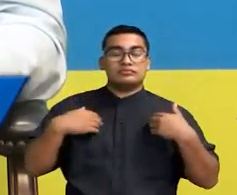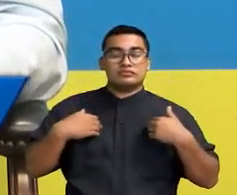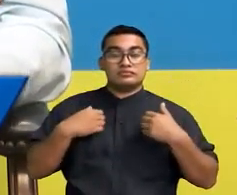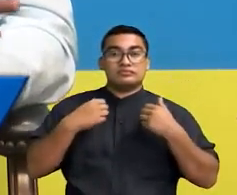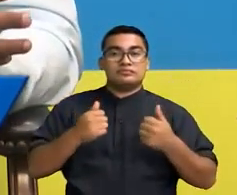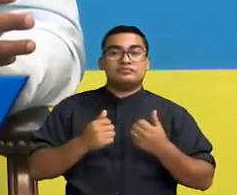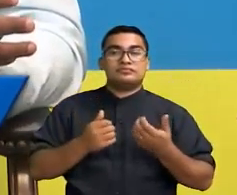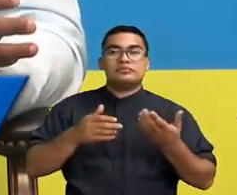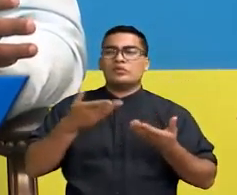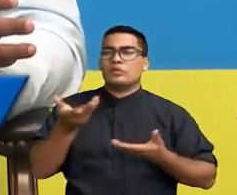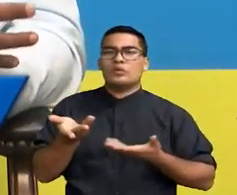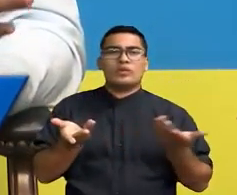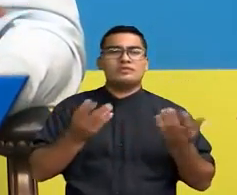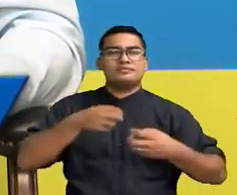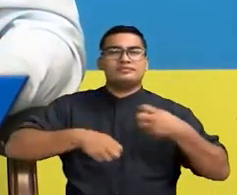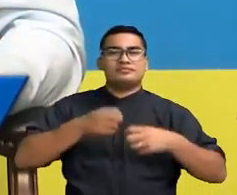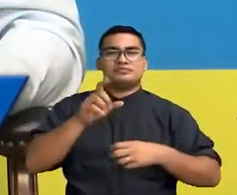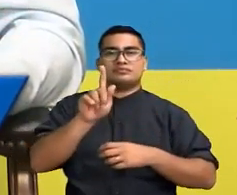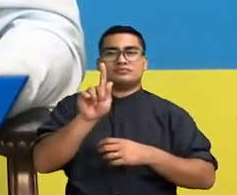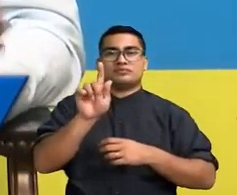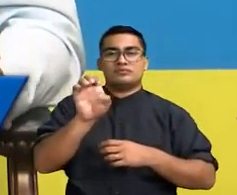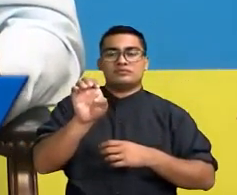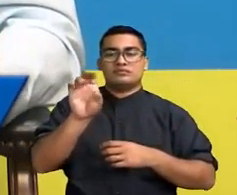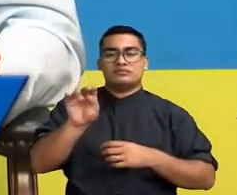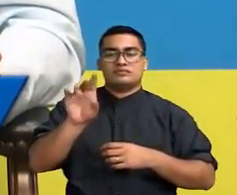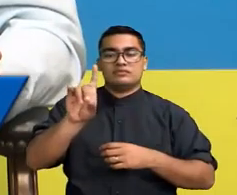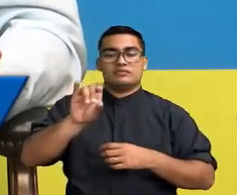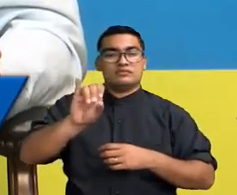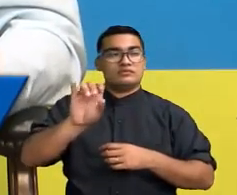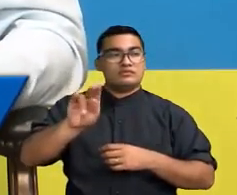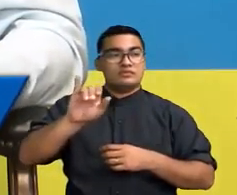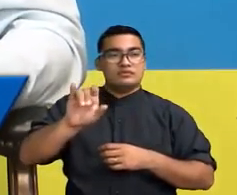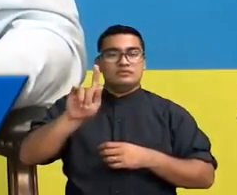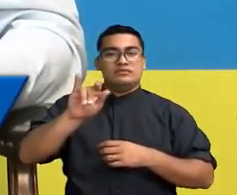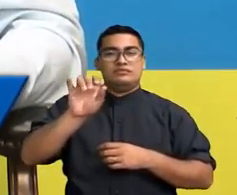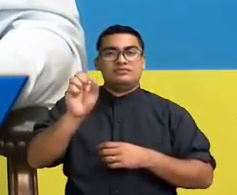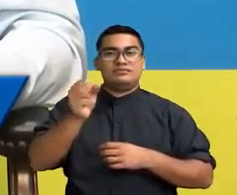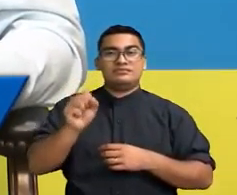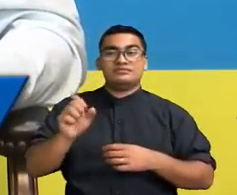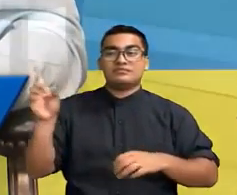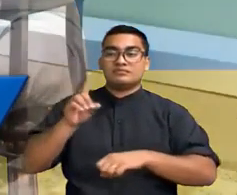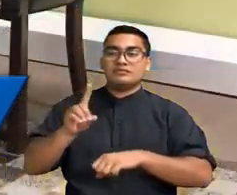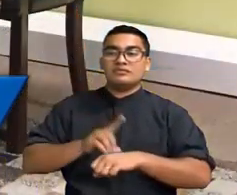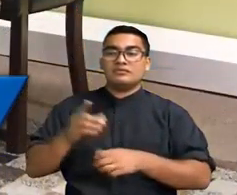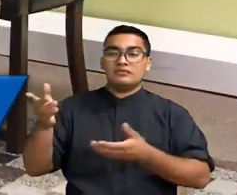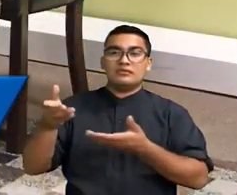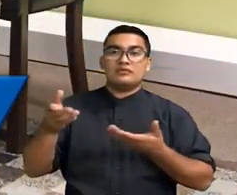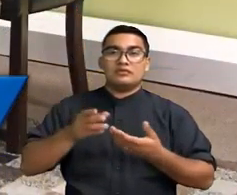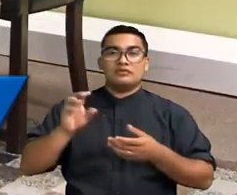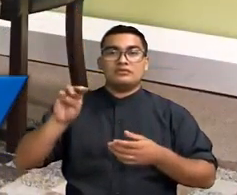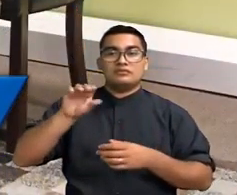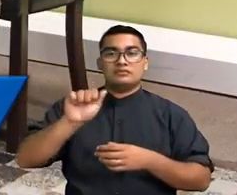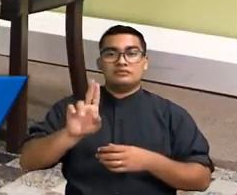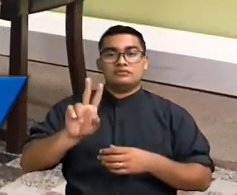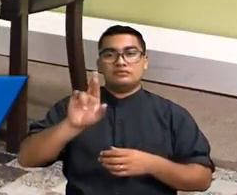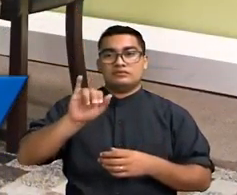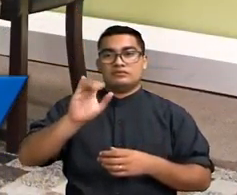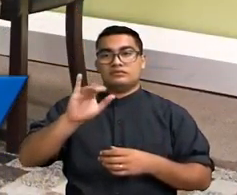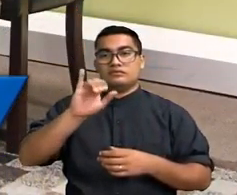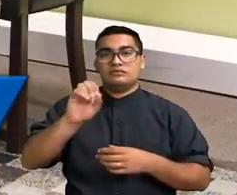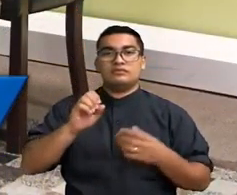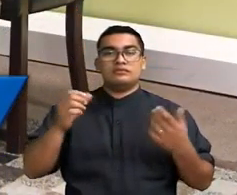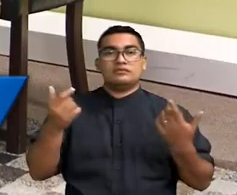¿Cuáles son las causas y tratamiento de la tendinitis? Para ello hemos invitado al doctor Mauricio Sotelo, quien es parte del equipo médico